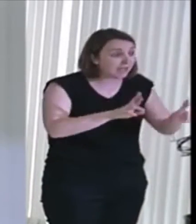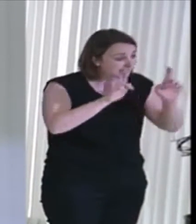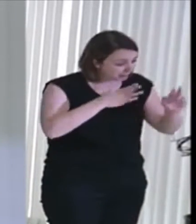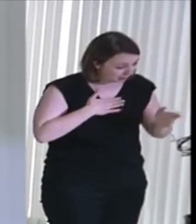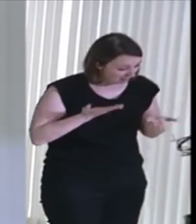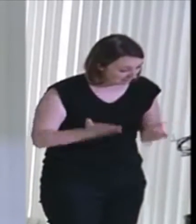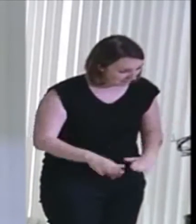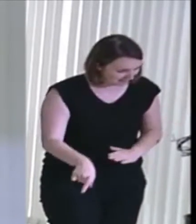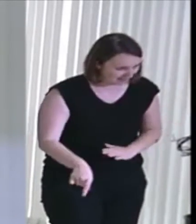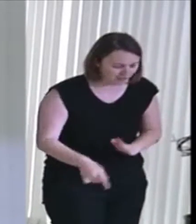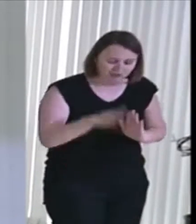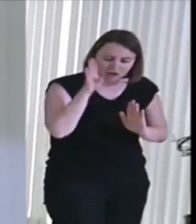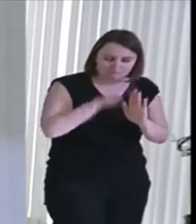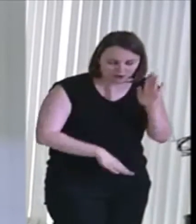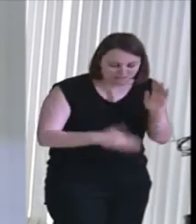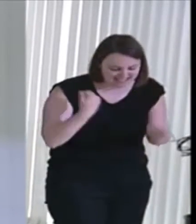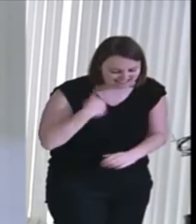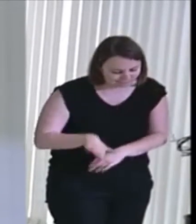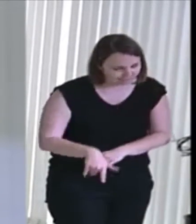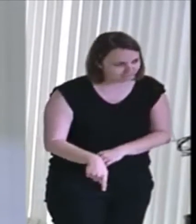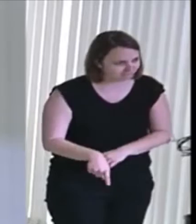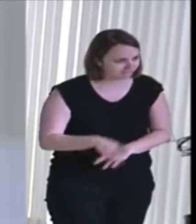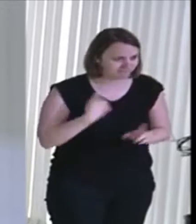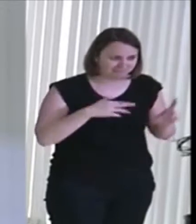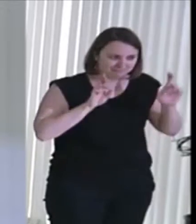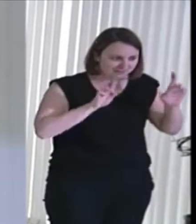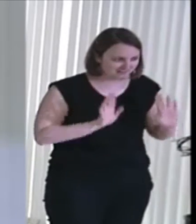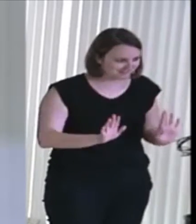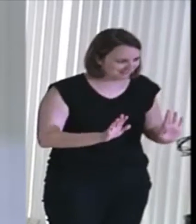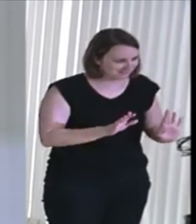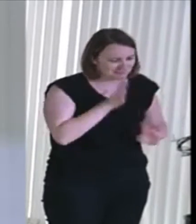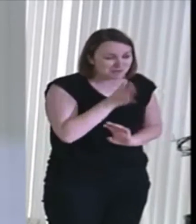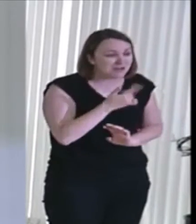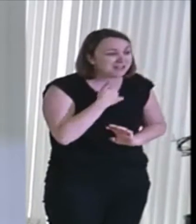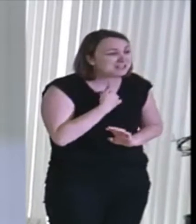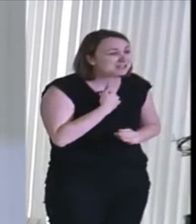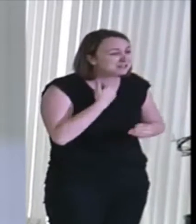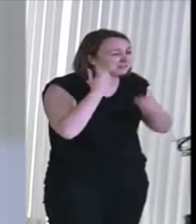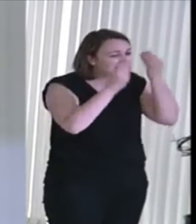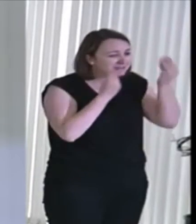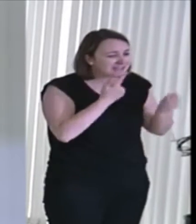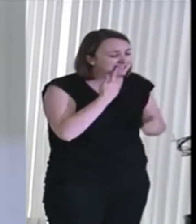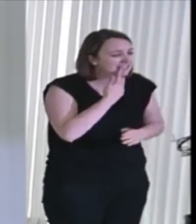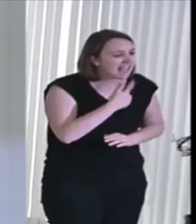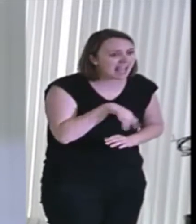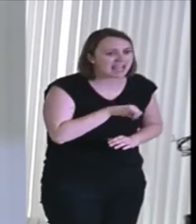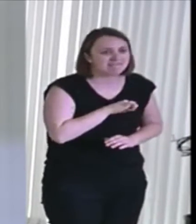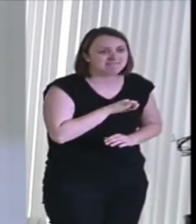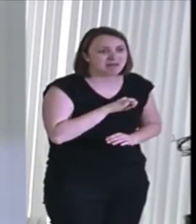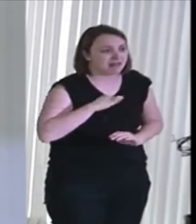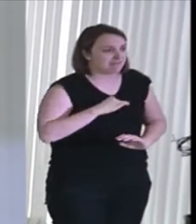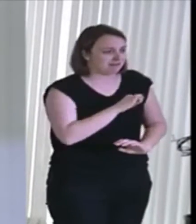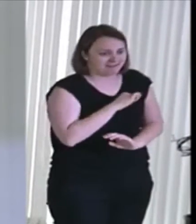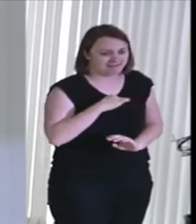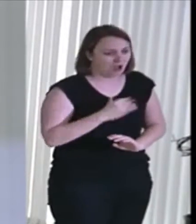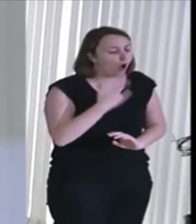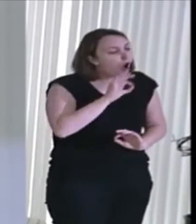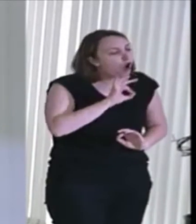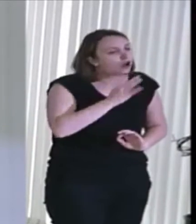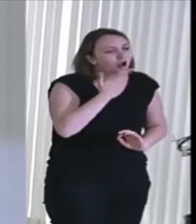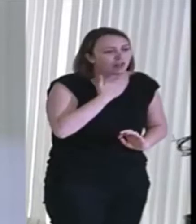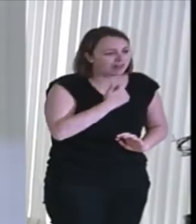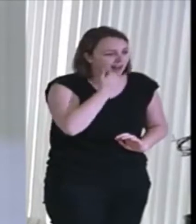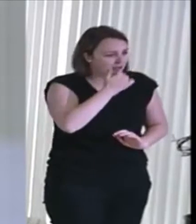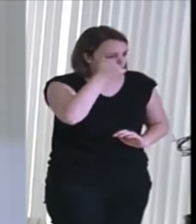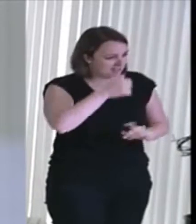hijos aprendan a programar ya, porque creo que te da una independencia, por lo menos tener un conocimiento